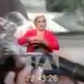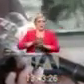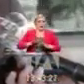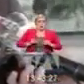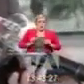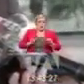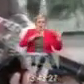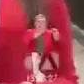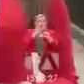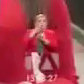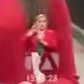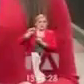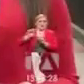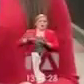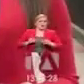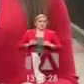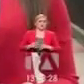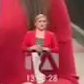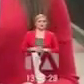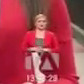hechos.